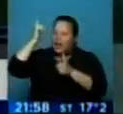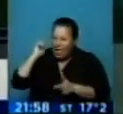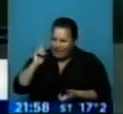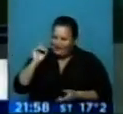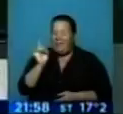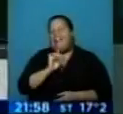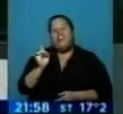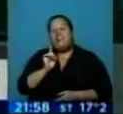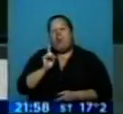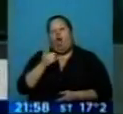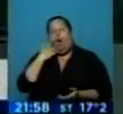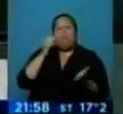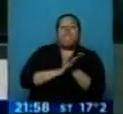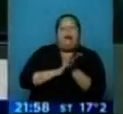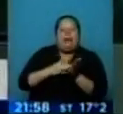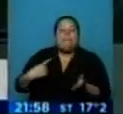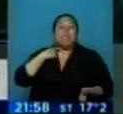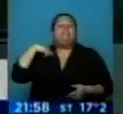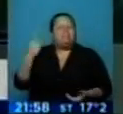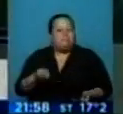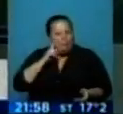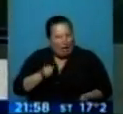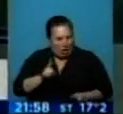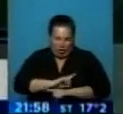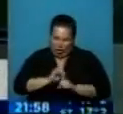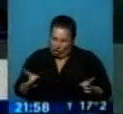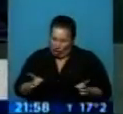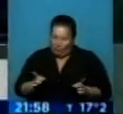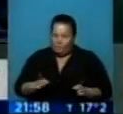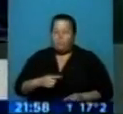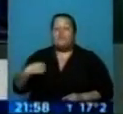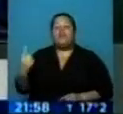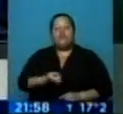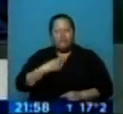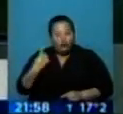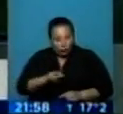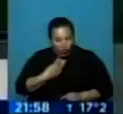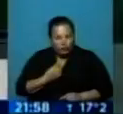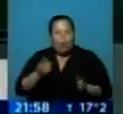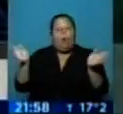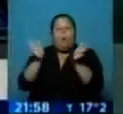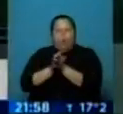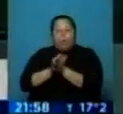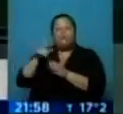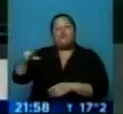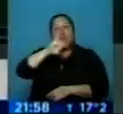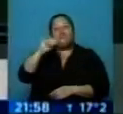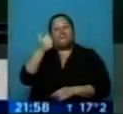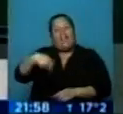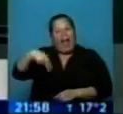y no experimentos riesgosos. Con nosotros, junto a Carlos